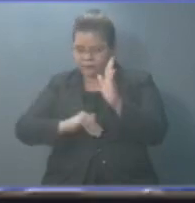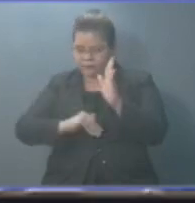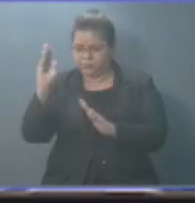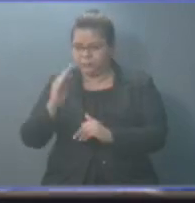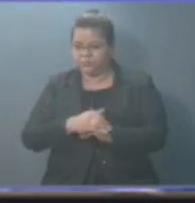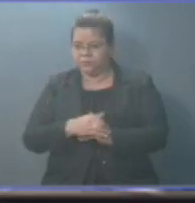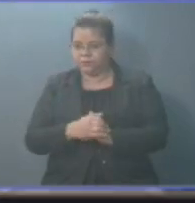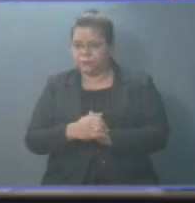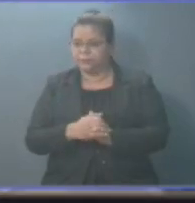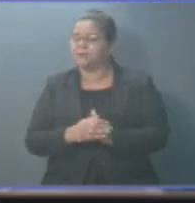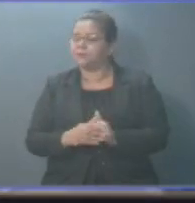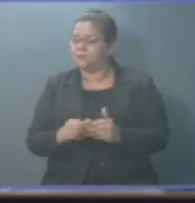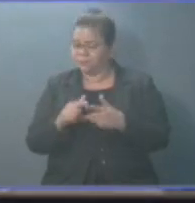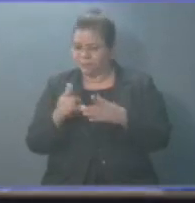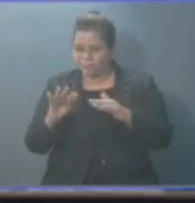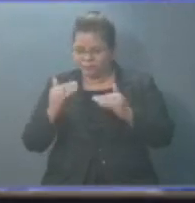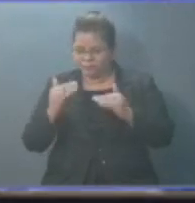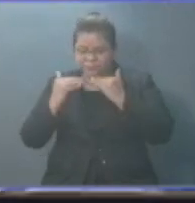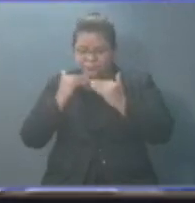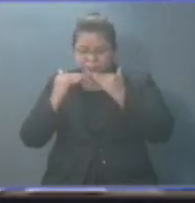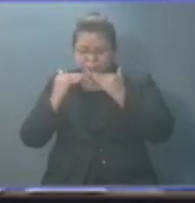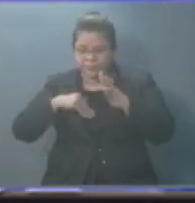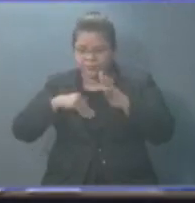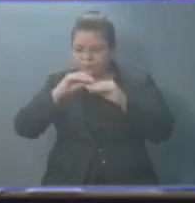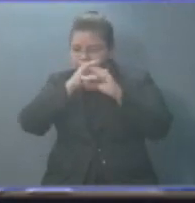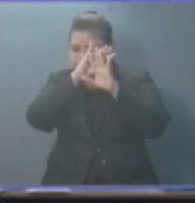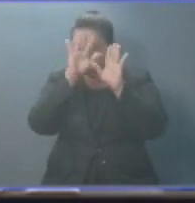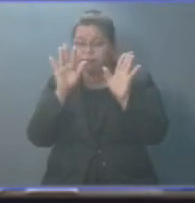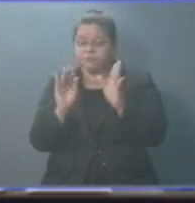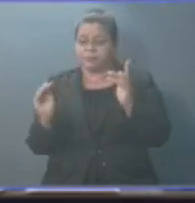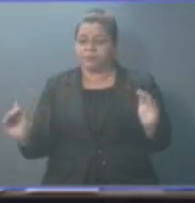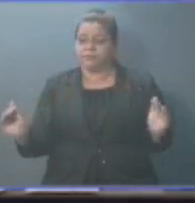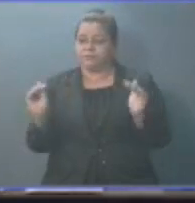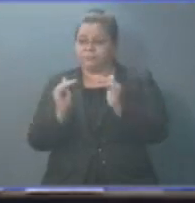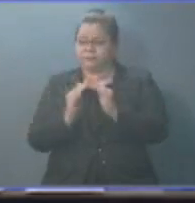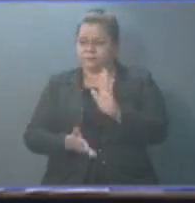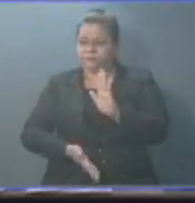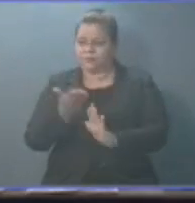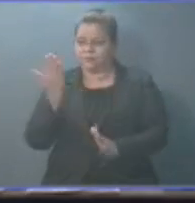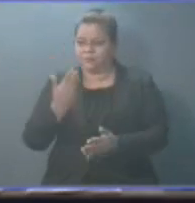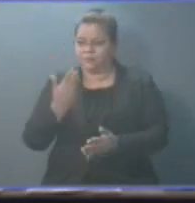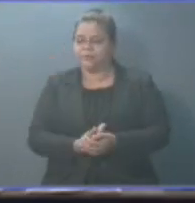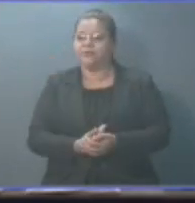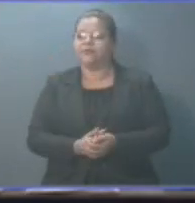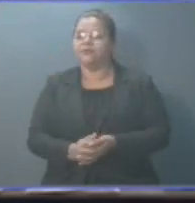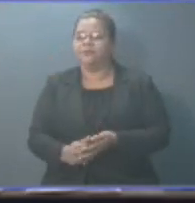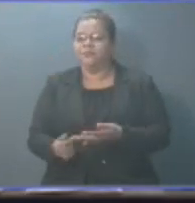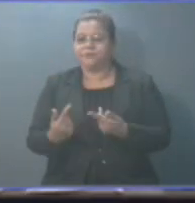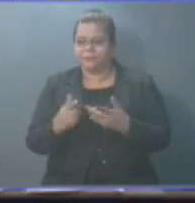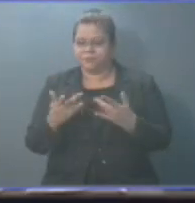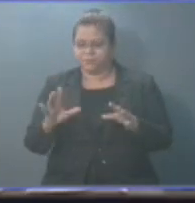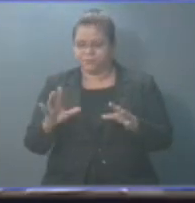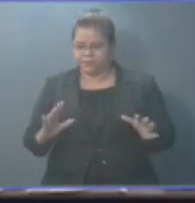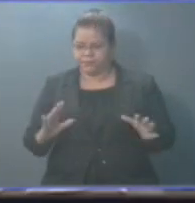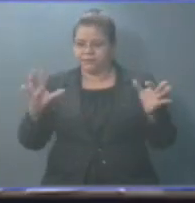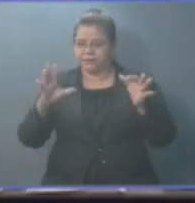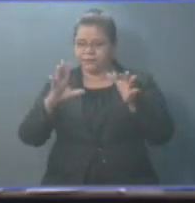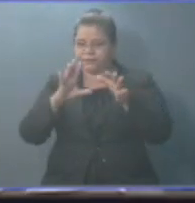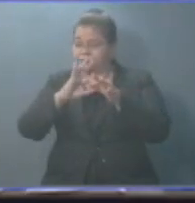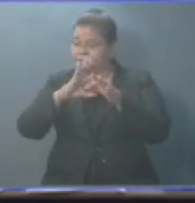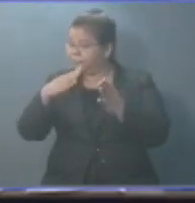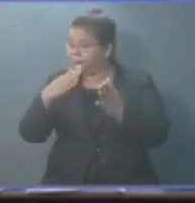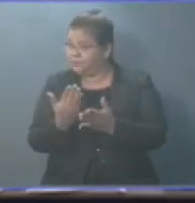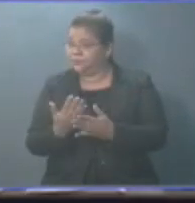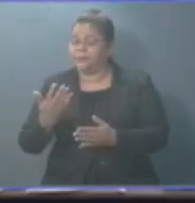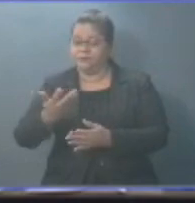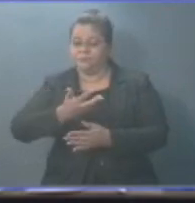a entrar a detalle. Primero, nos parece a nosotros preocupante que lo único que haya cambiado en relación a la primera propuesta con esto